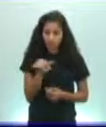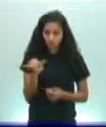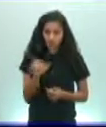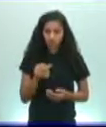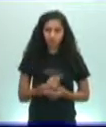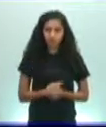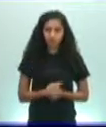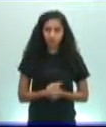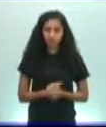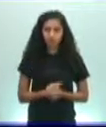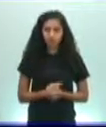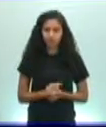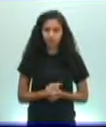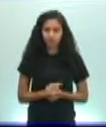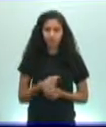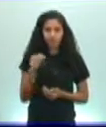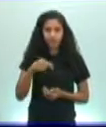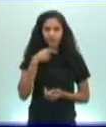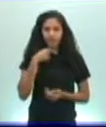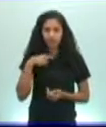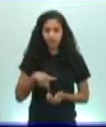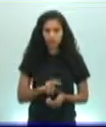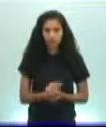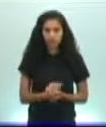iguales? En este caso,